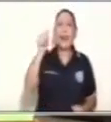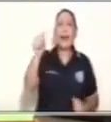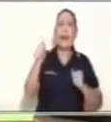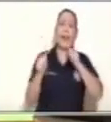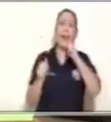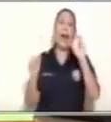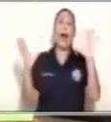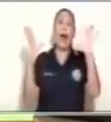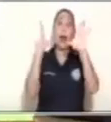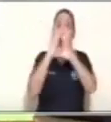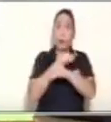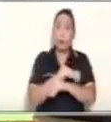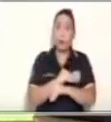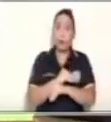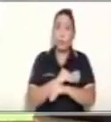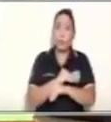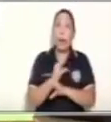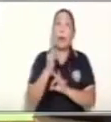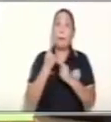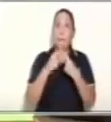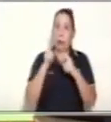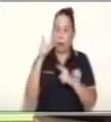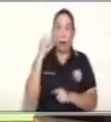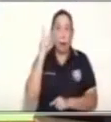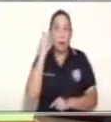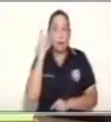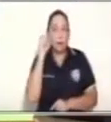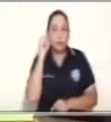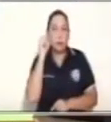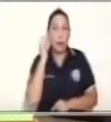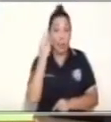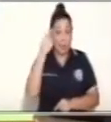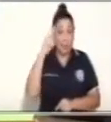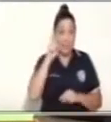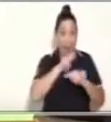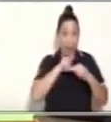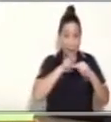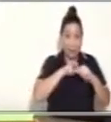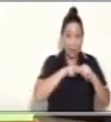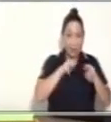mis hijos! Pero yo no escuché que dijera, ¡ay, mis hijos! Yo solo escuché que hizo,